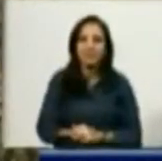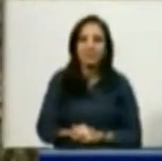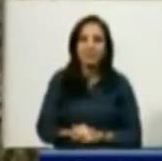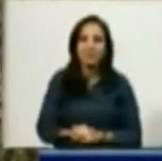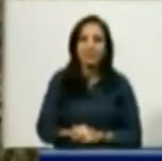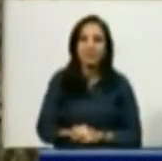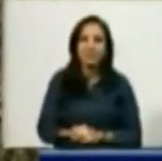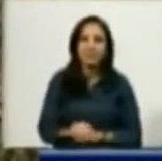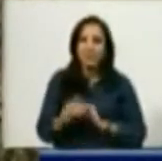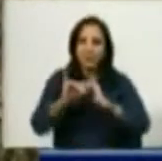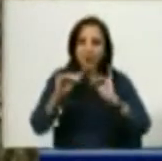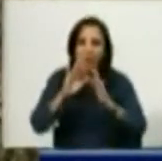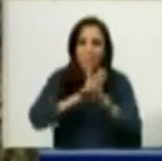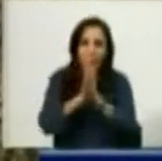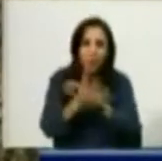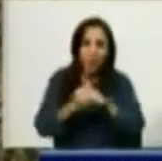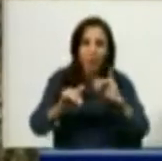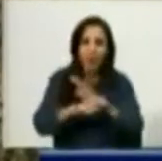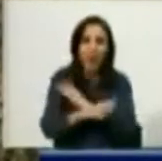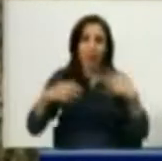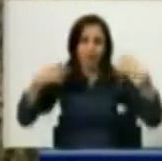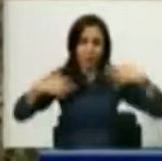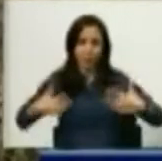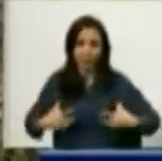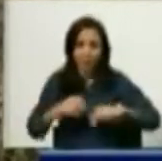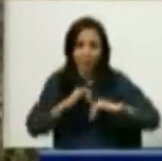el programa nos va a bañar